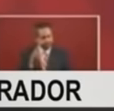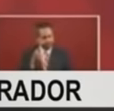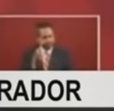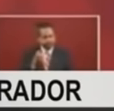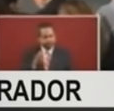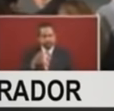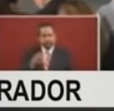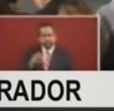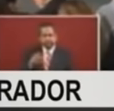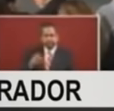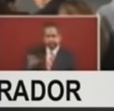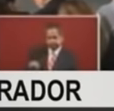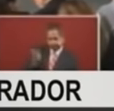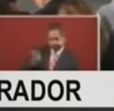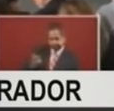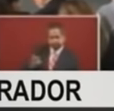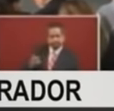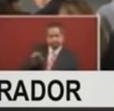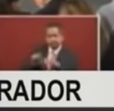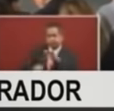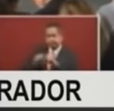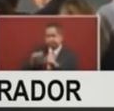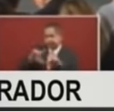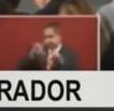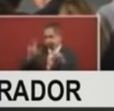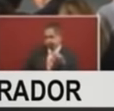detenciones entonces a lo largo de todo el territorio mexicano?